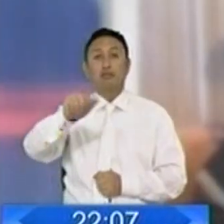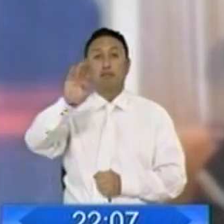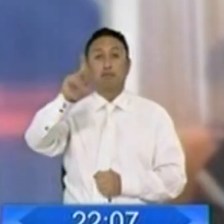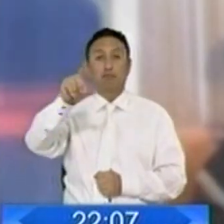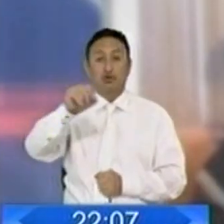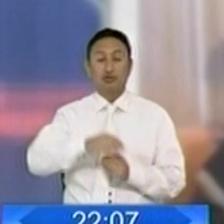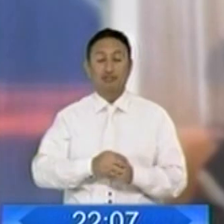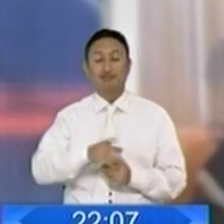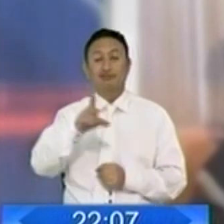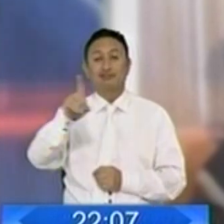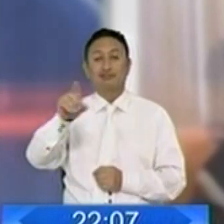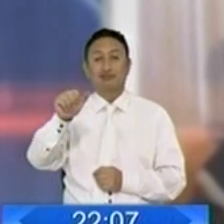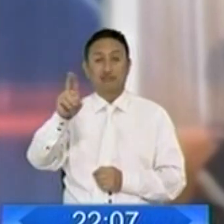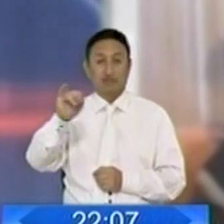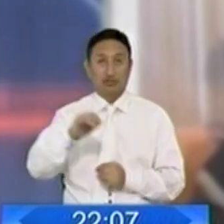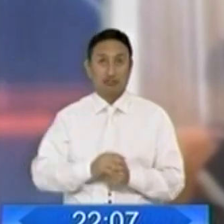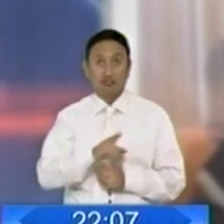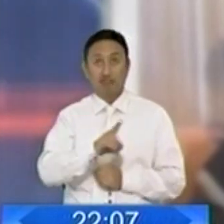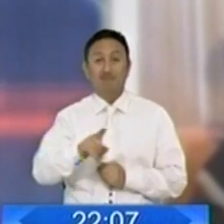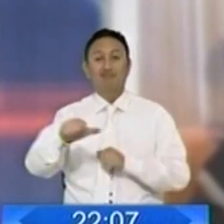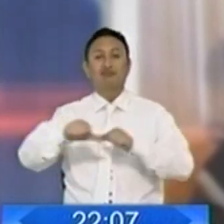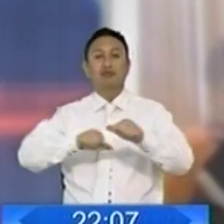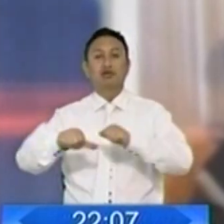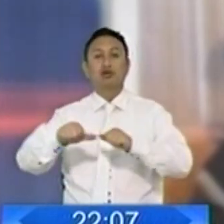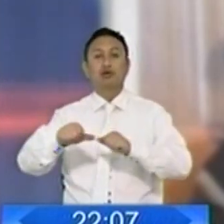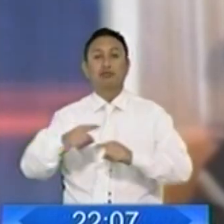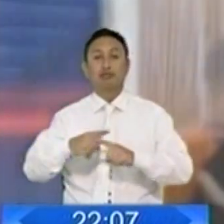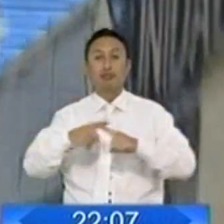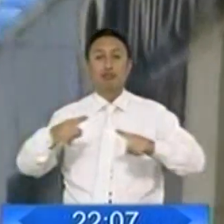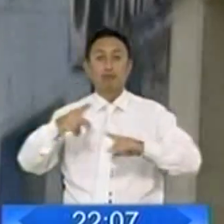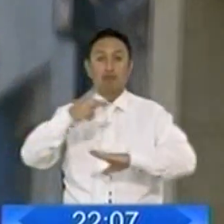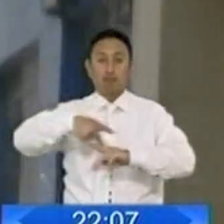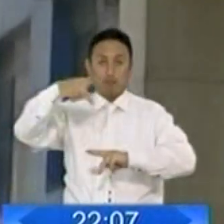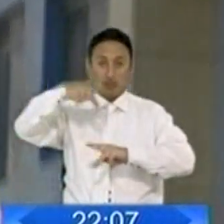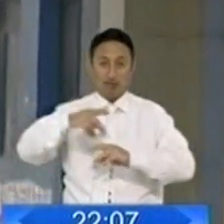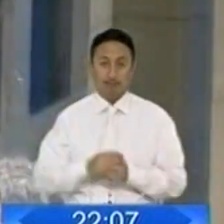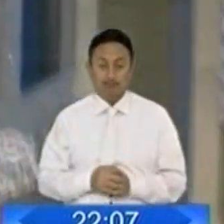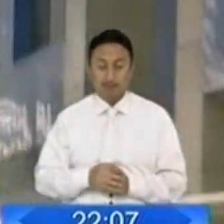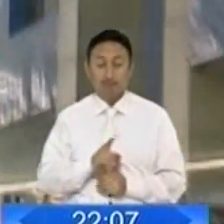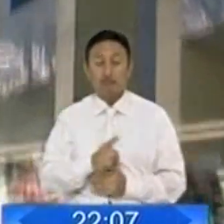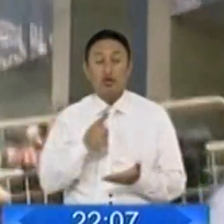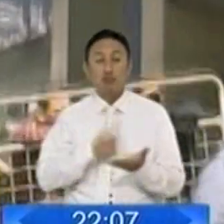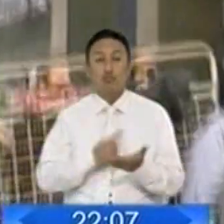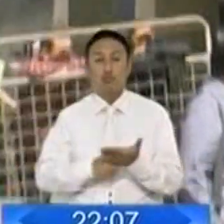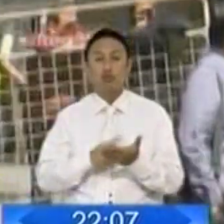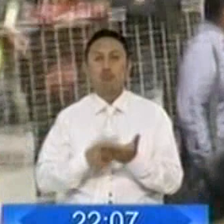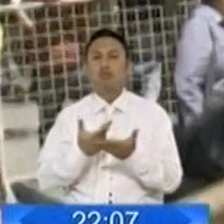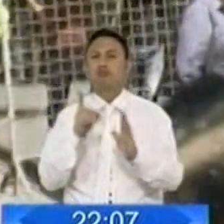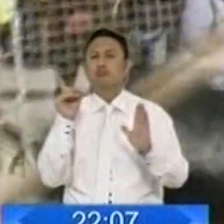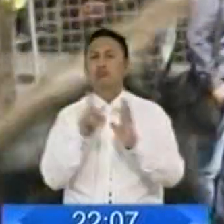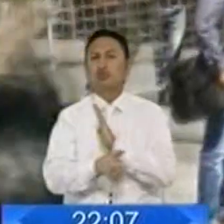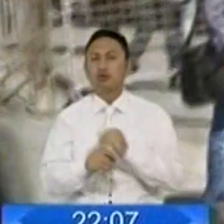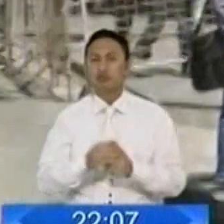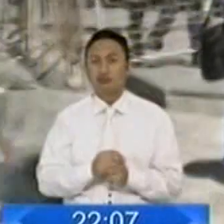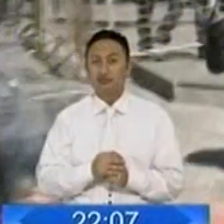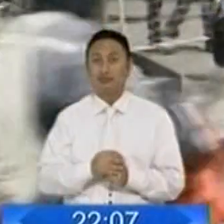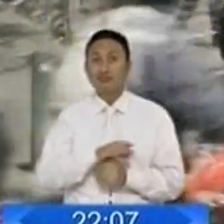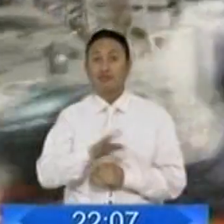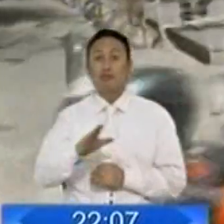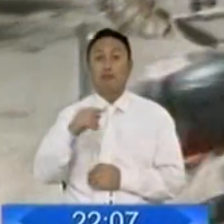Cristian G., al parecer asesores de la prefecta y el exasambleísta. Se espera que la audiencia de formulación de cargos se